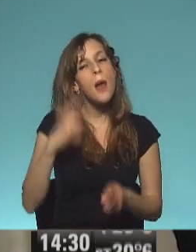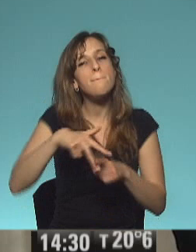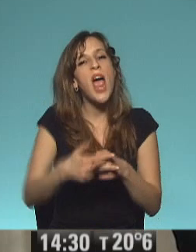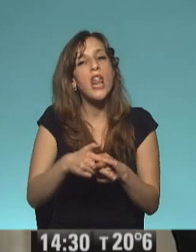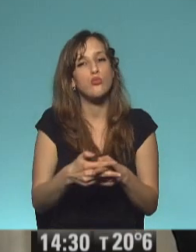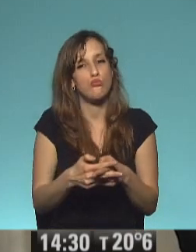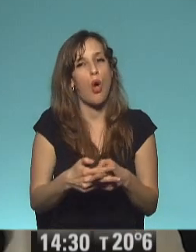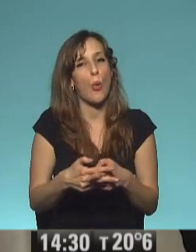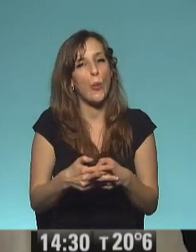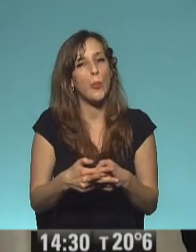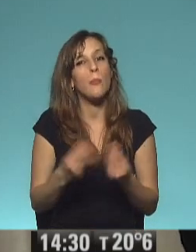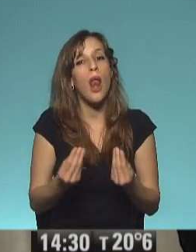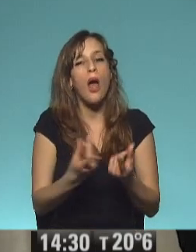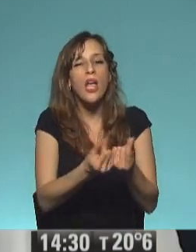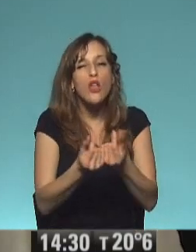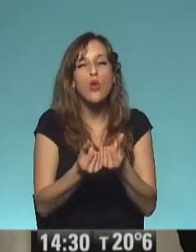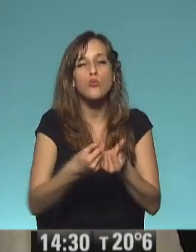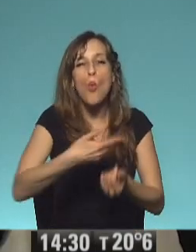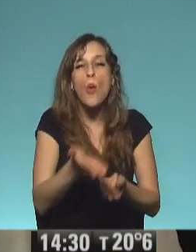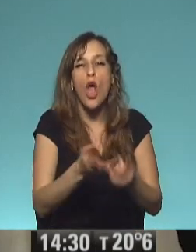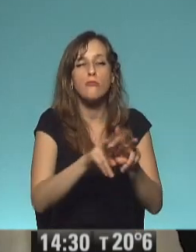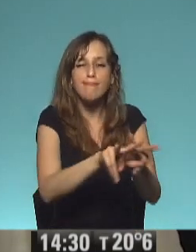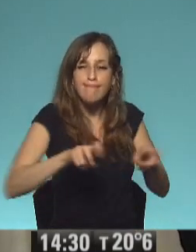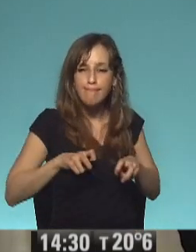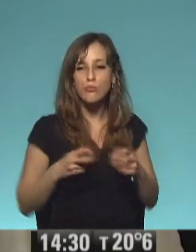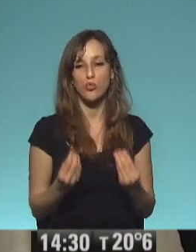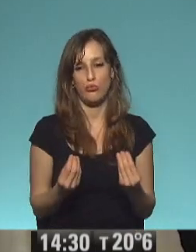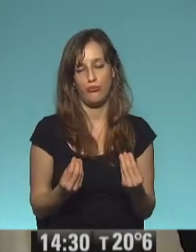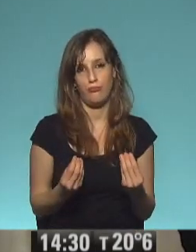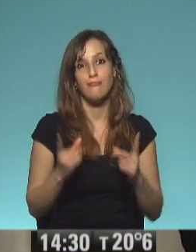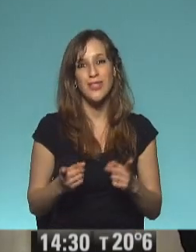ingresos públicos. En ese marco se inscribe lo de la soja.